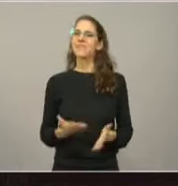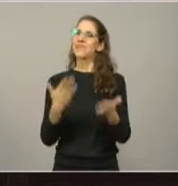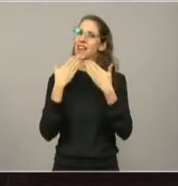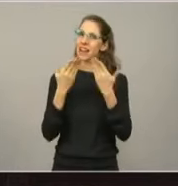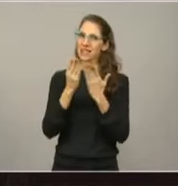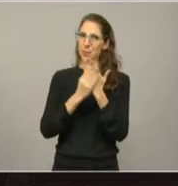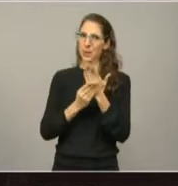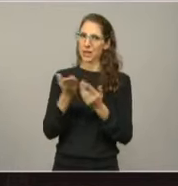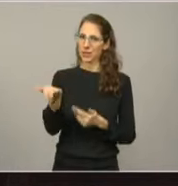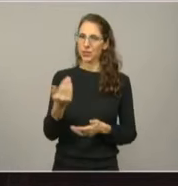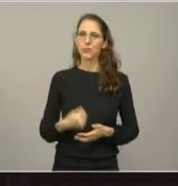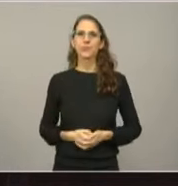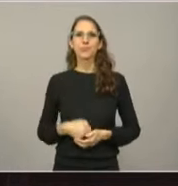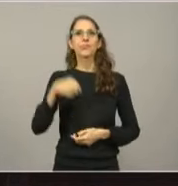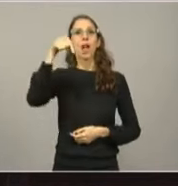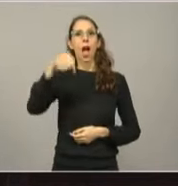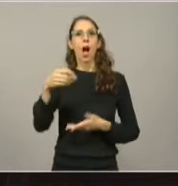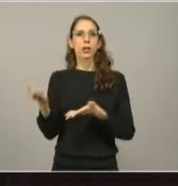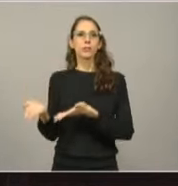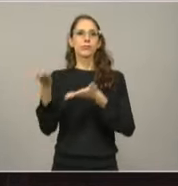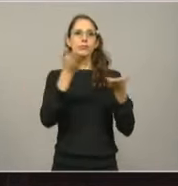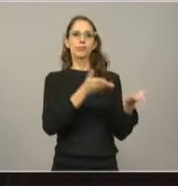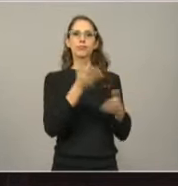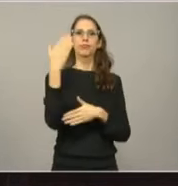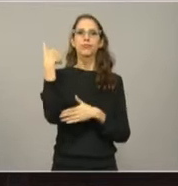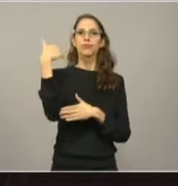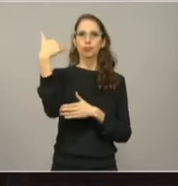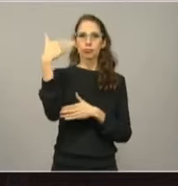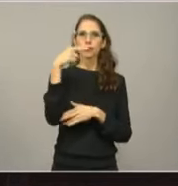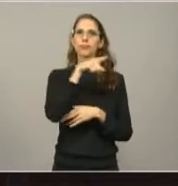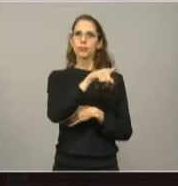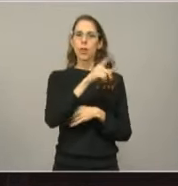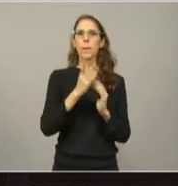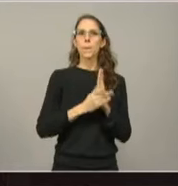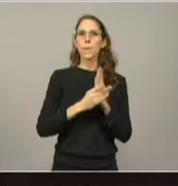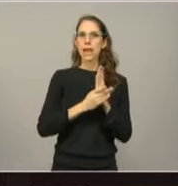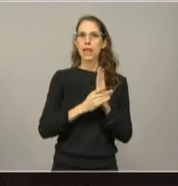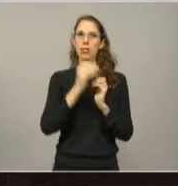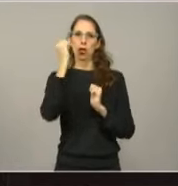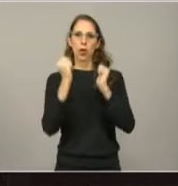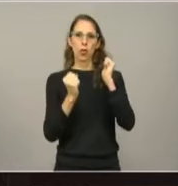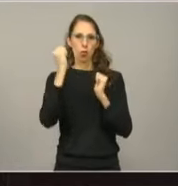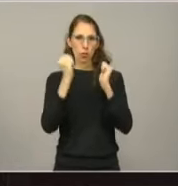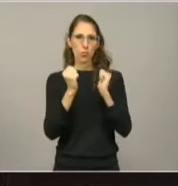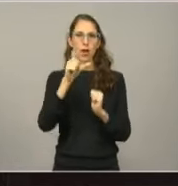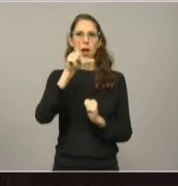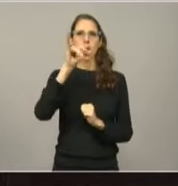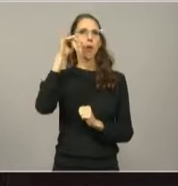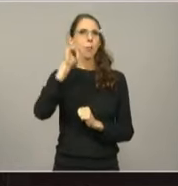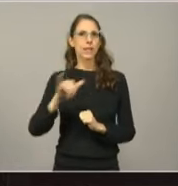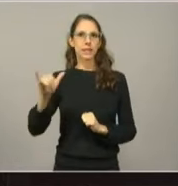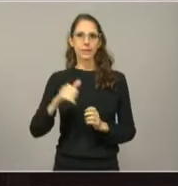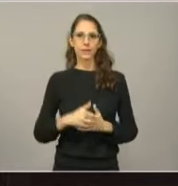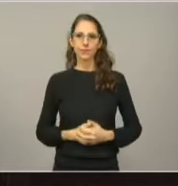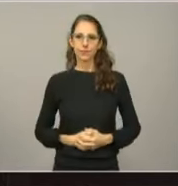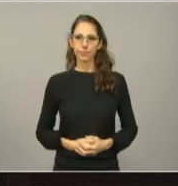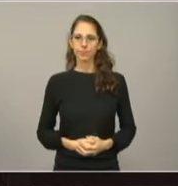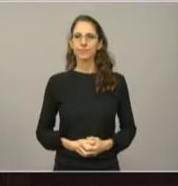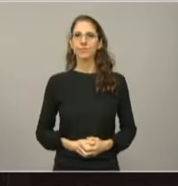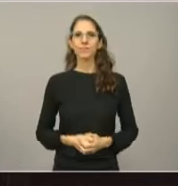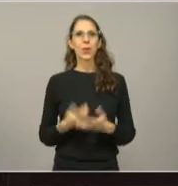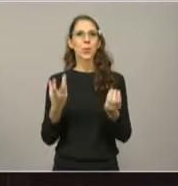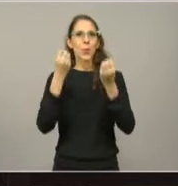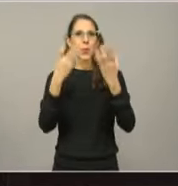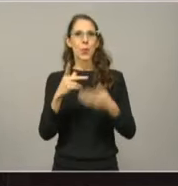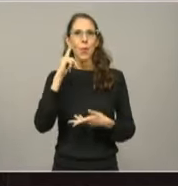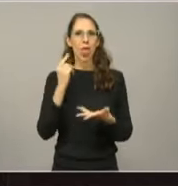ministro ahora es el turno de escuchar las palabras del señor ministro de economía Pablo López bueno Muy